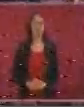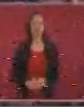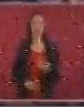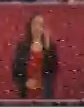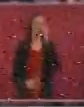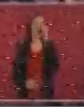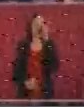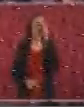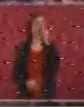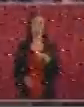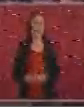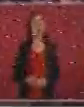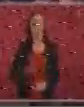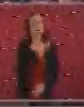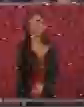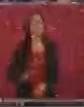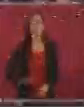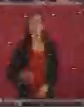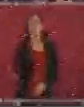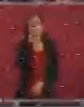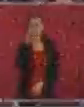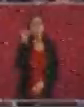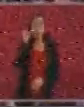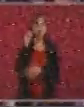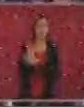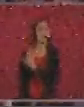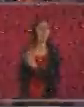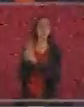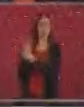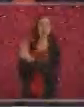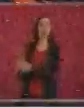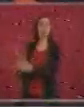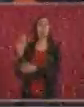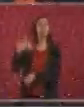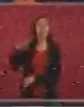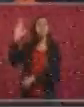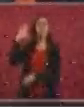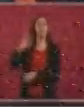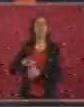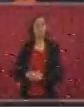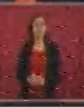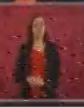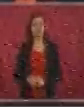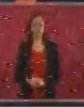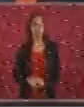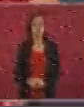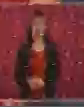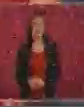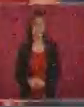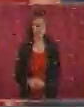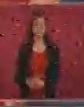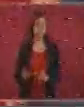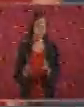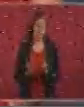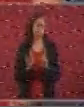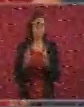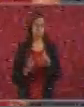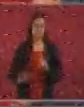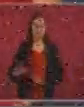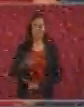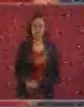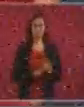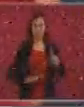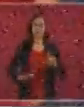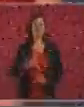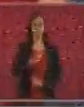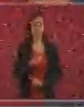de elección constitucional. Ya hemos visto varios escenarios de ese tipo y entonces decimos, pues no está muy claro